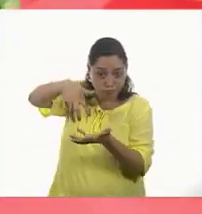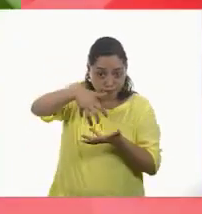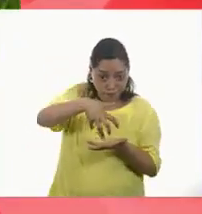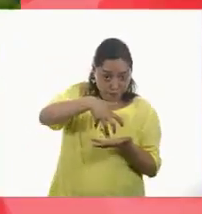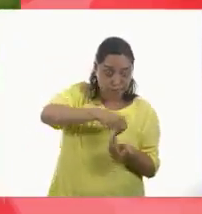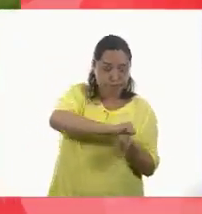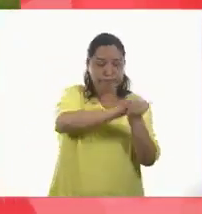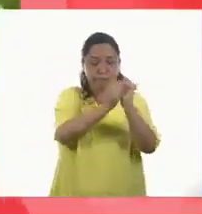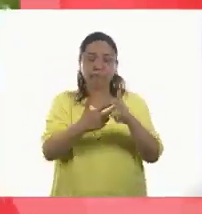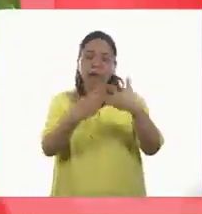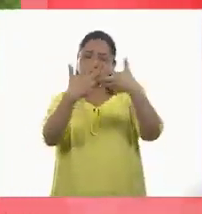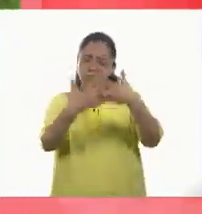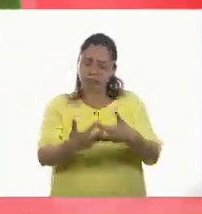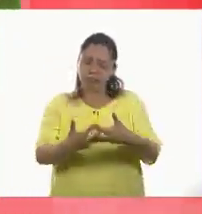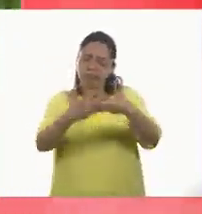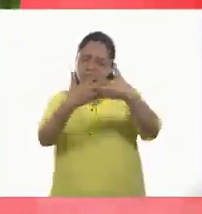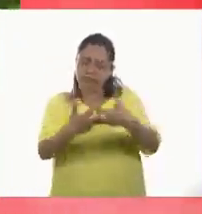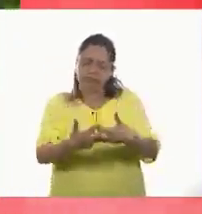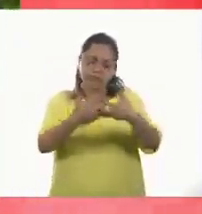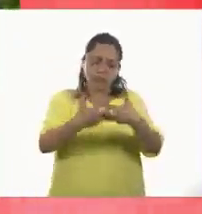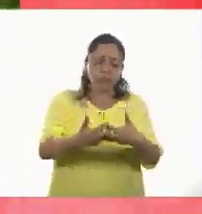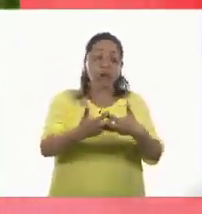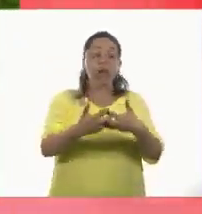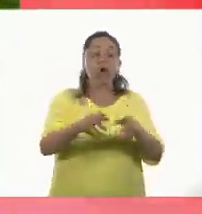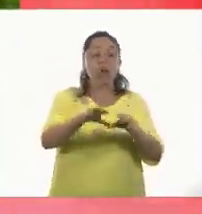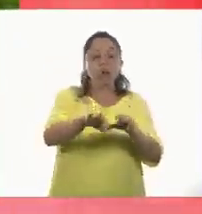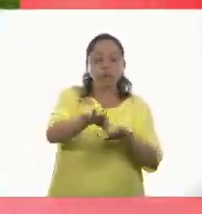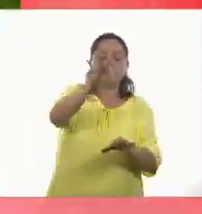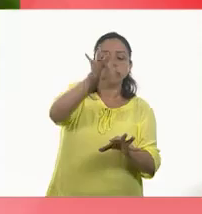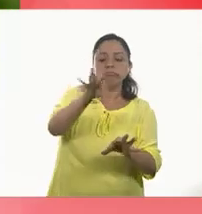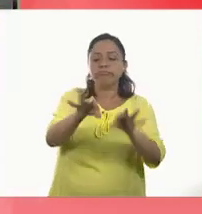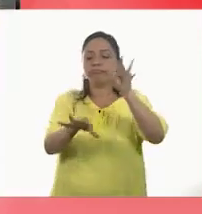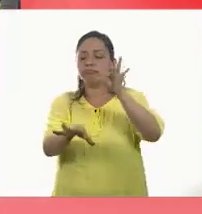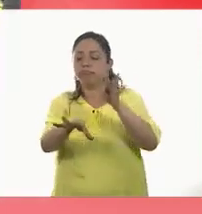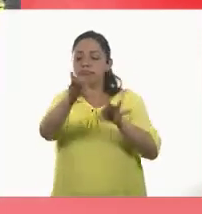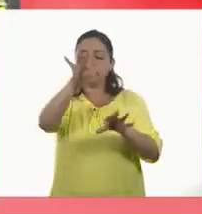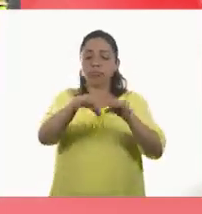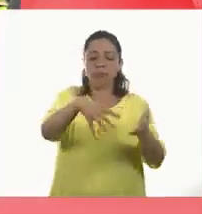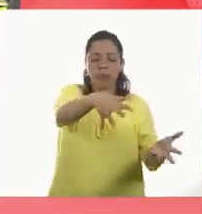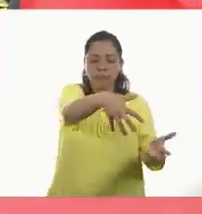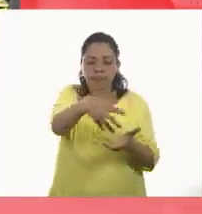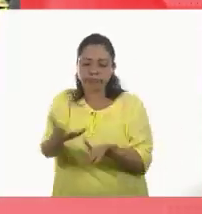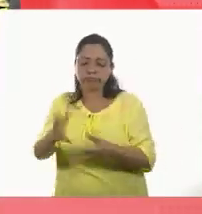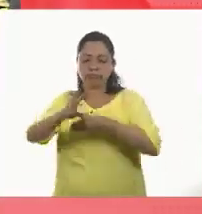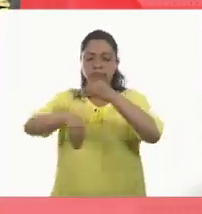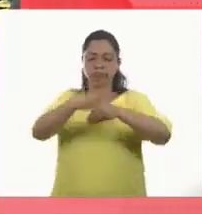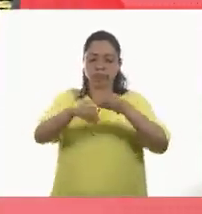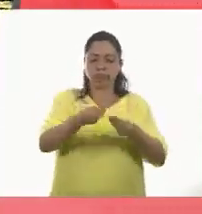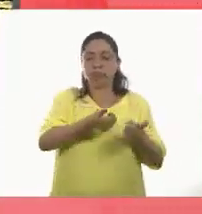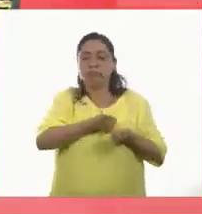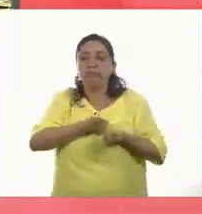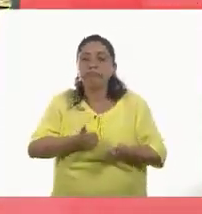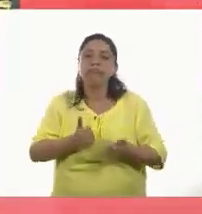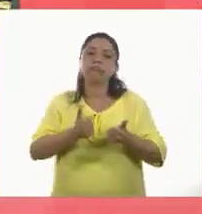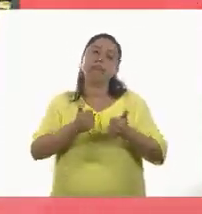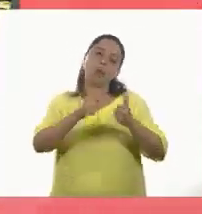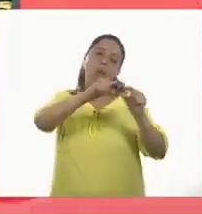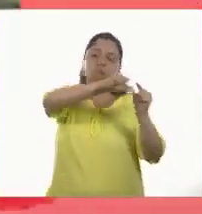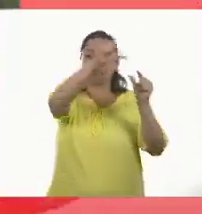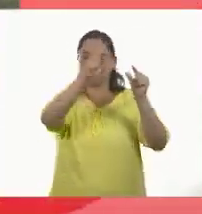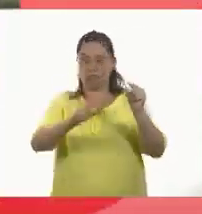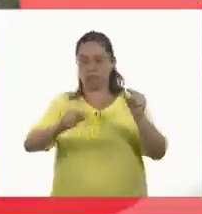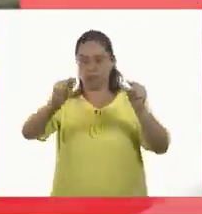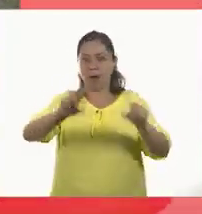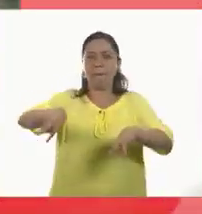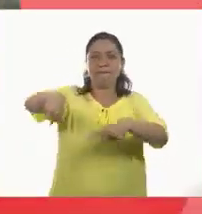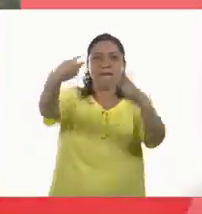un proceso muy cuidado de selección y empaque para dirigirse a nutrir familias enteras de México y